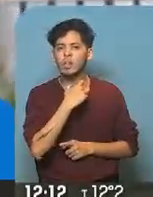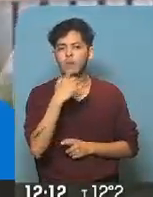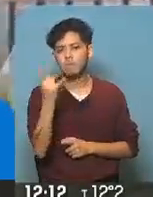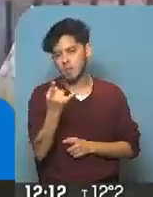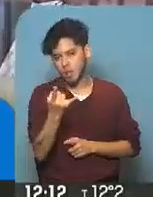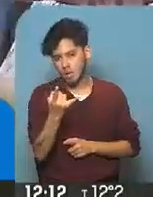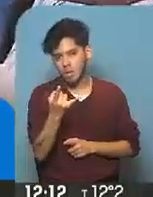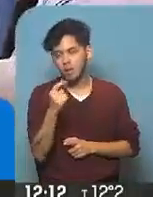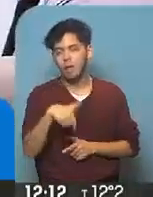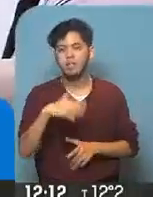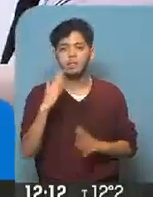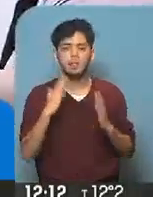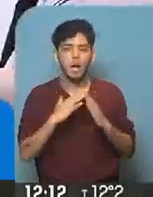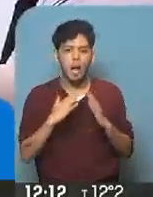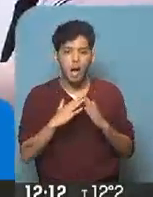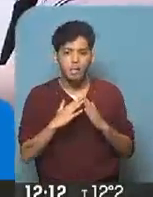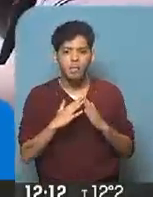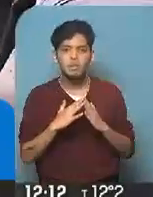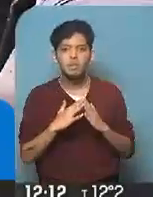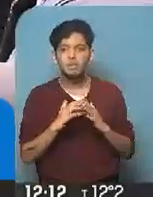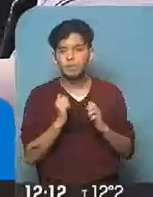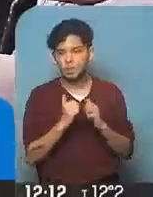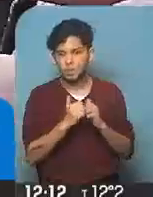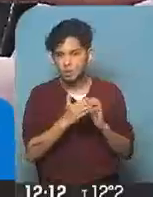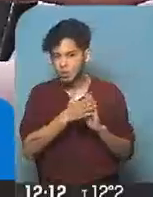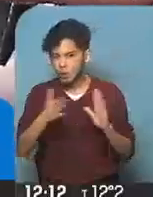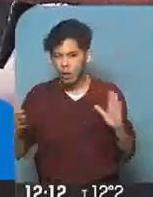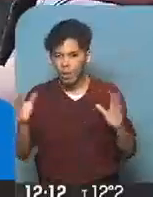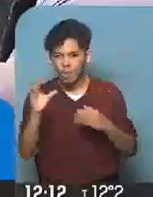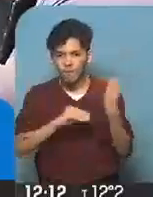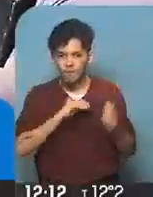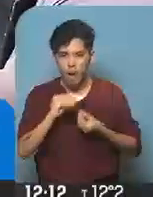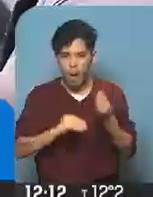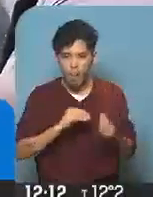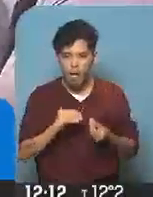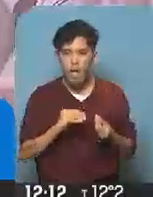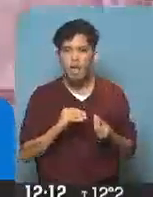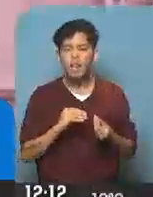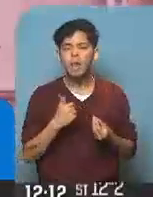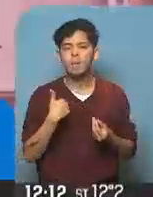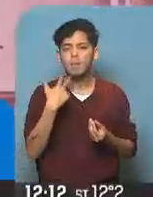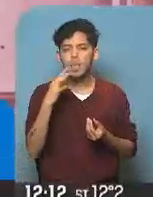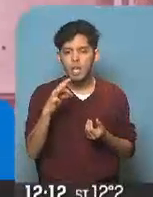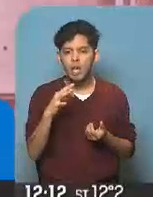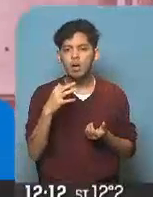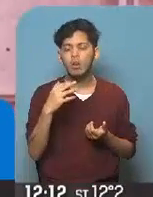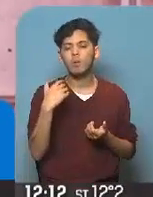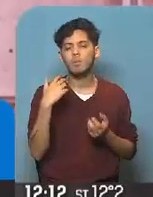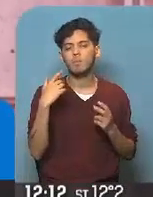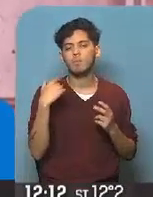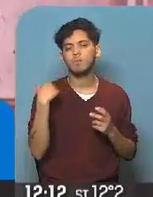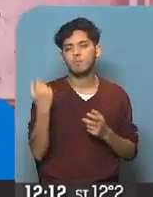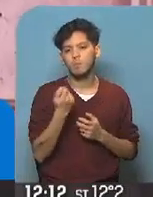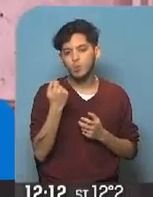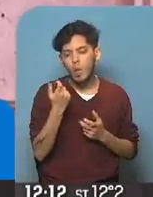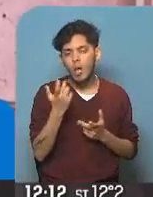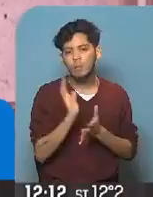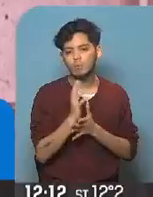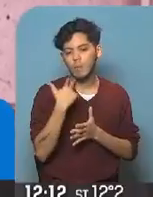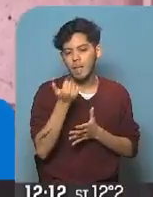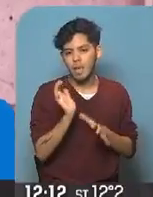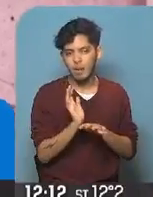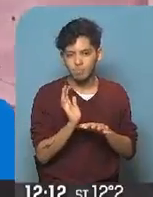esta casa está toda la historia de mi familia, de mi hijo, de mi nuera, que era como si fuera una hija